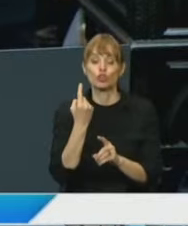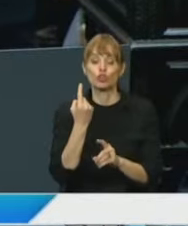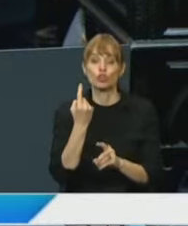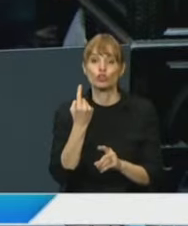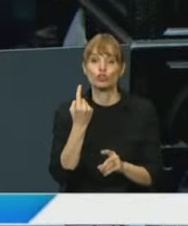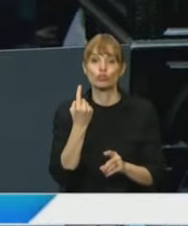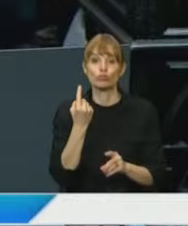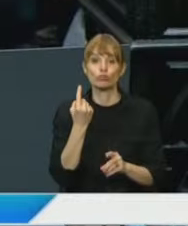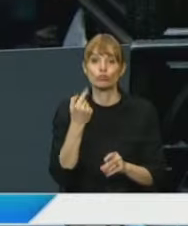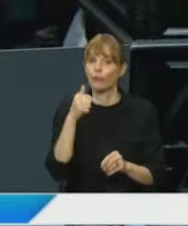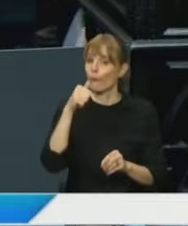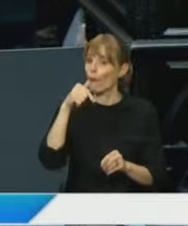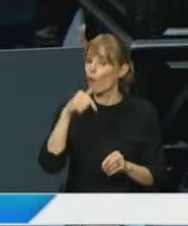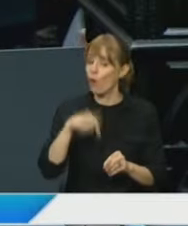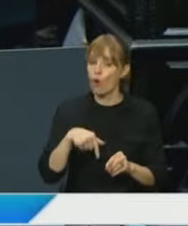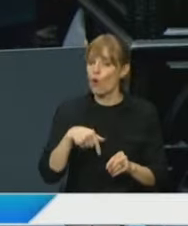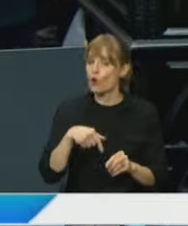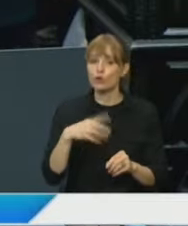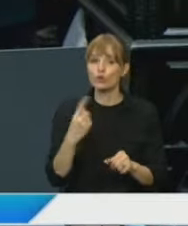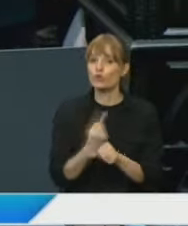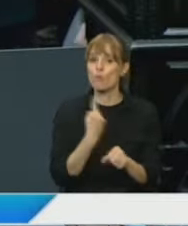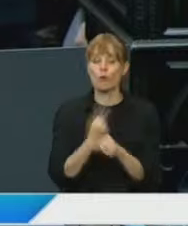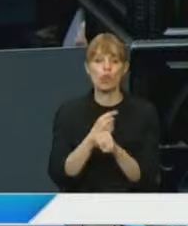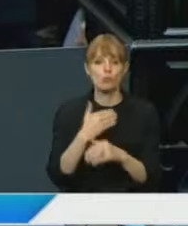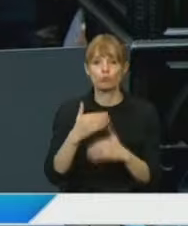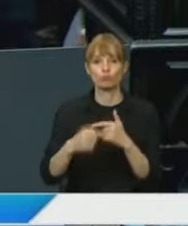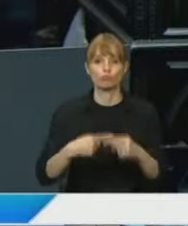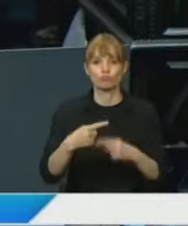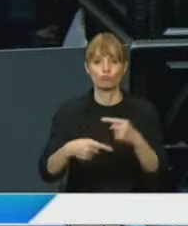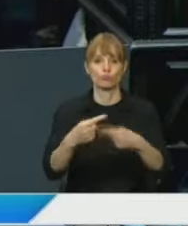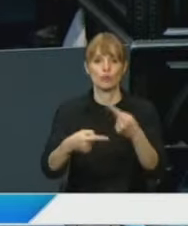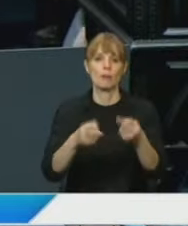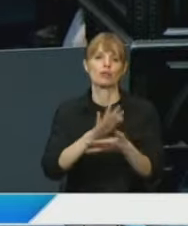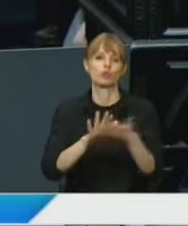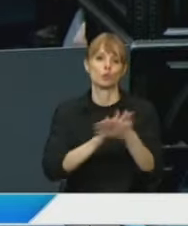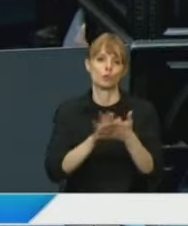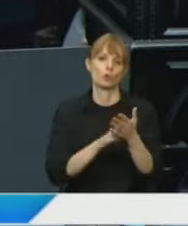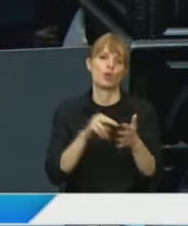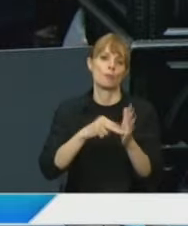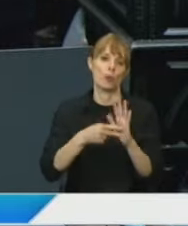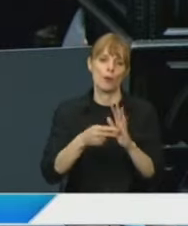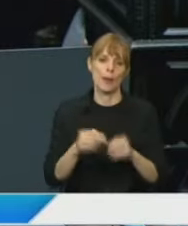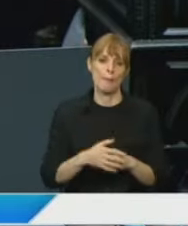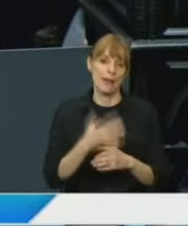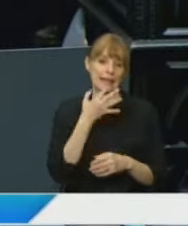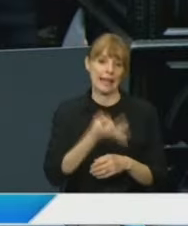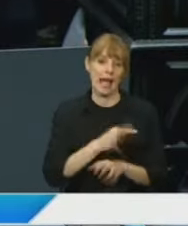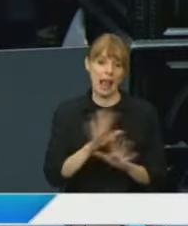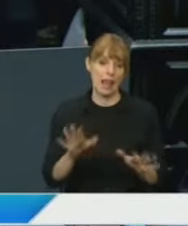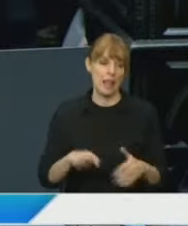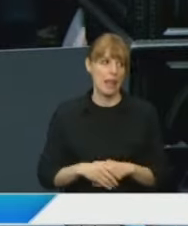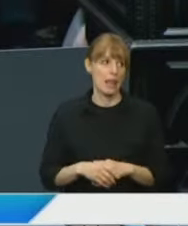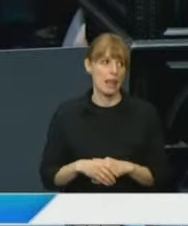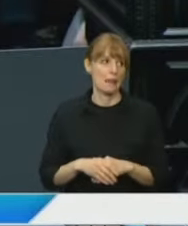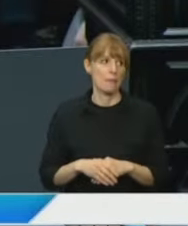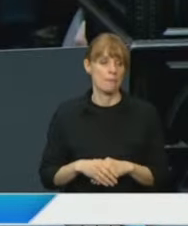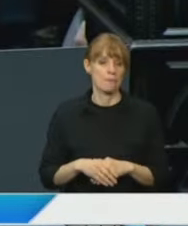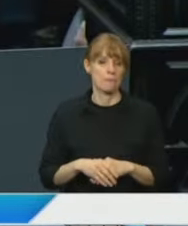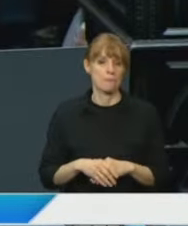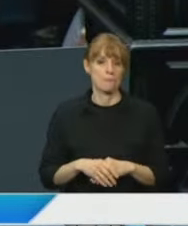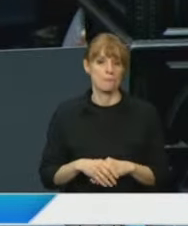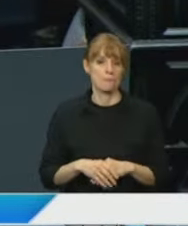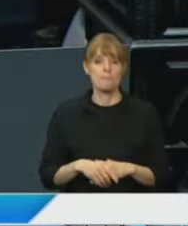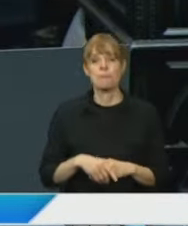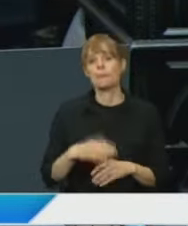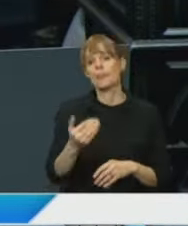jubilados. La peor movilidad jubilatoria es la que votó el kirchnerismo del gobierno anterior. Era peor que la de Macri. Esto lo dicen todos los especialistas. Y